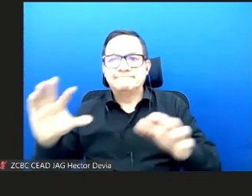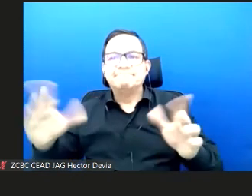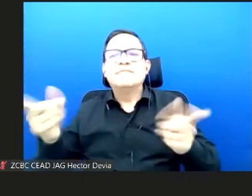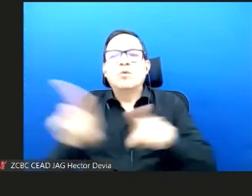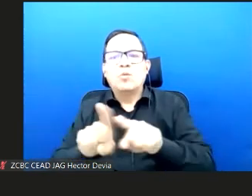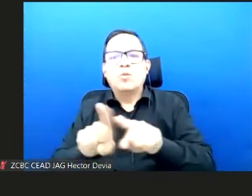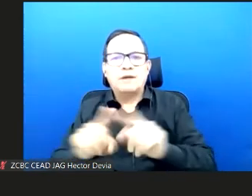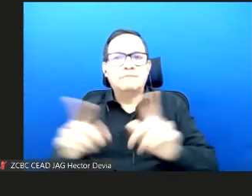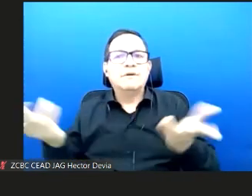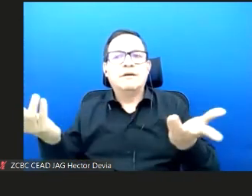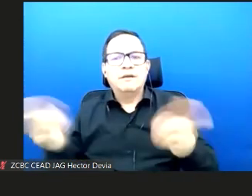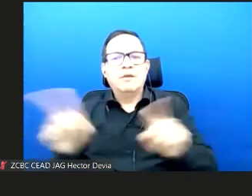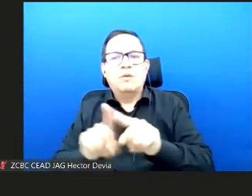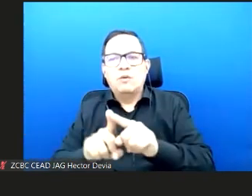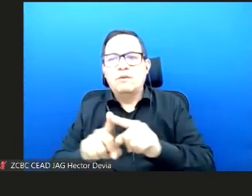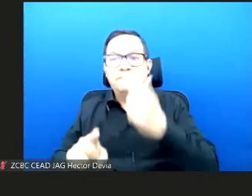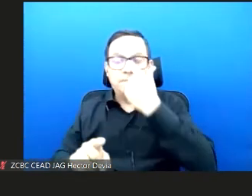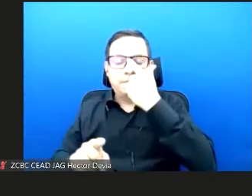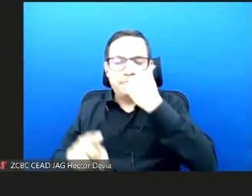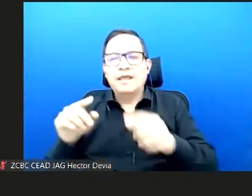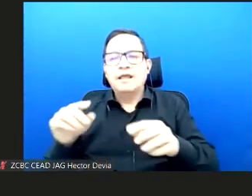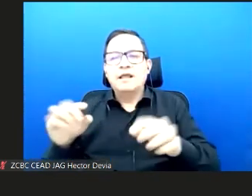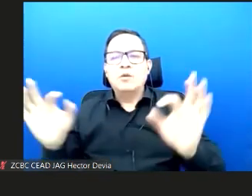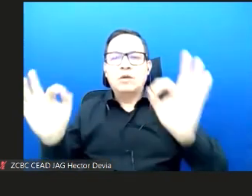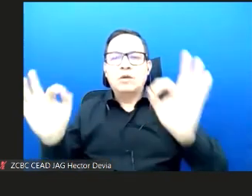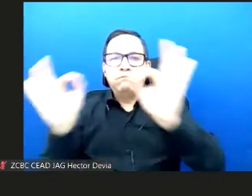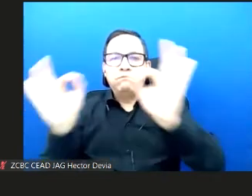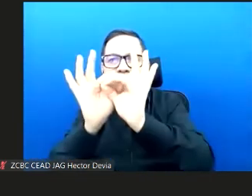estamos refiriéndonos a la intersección